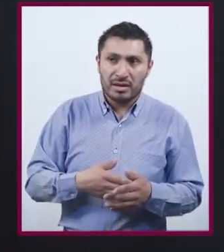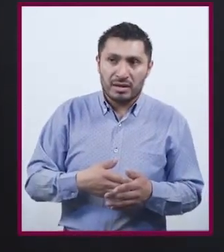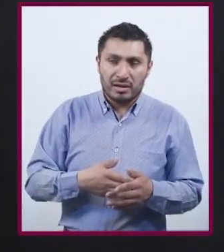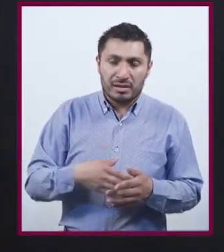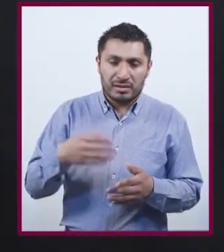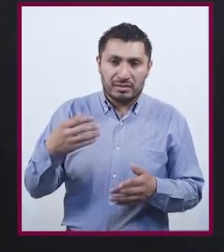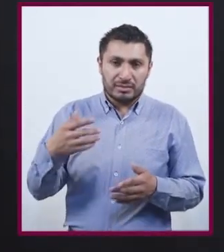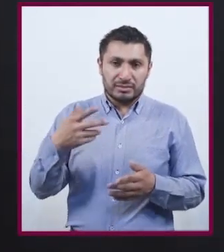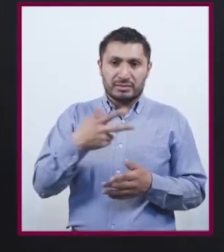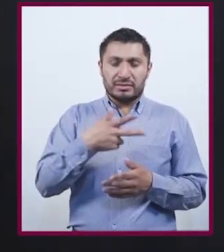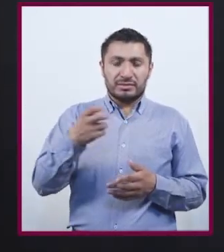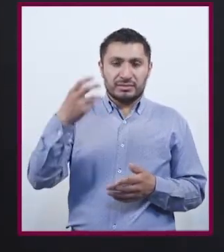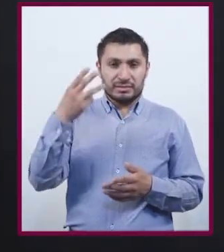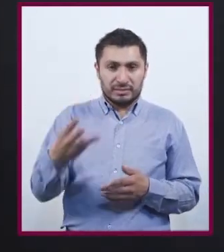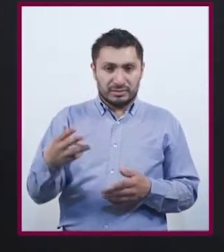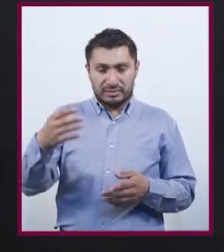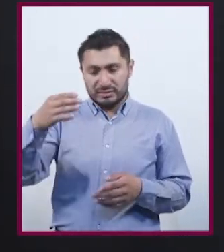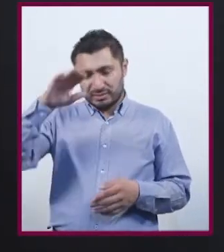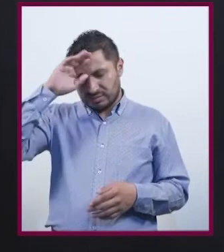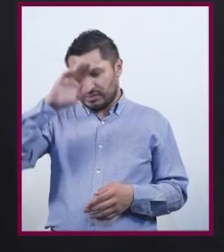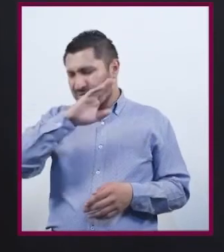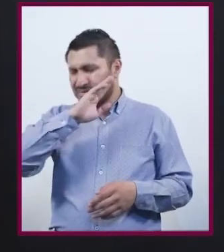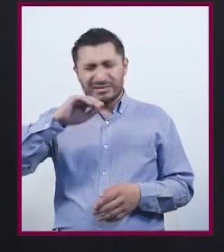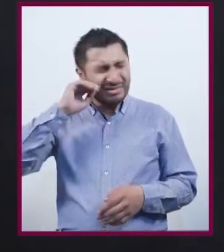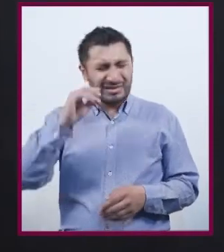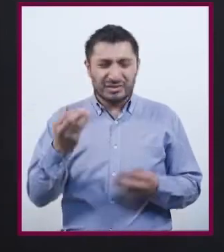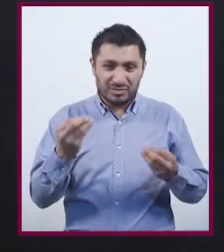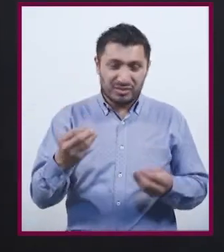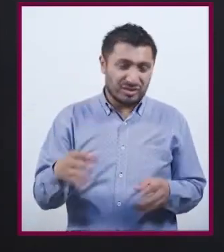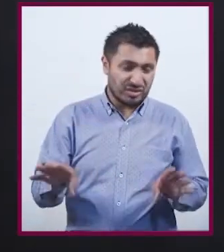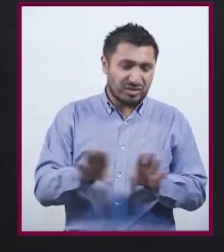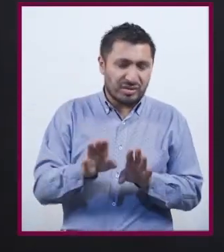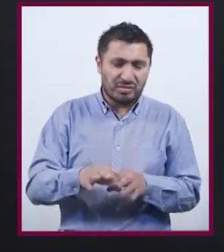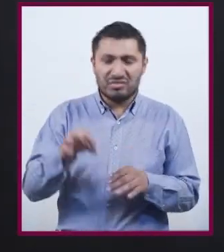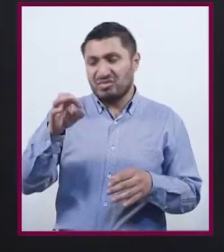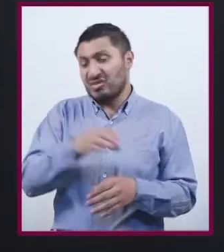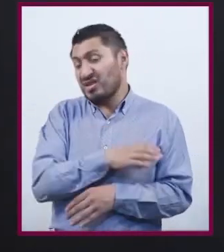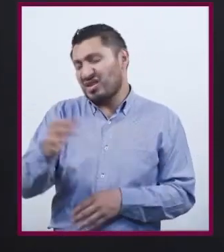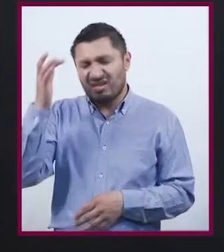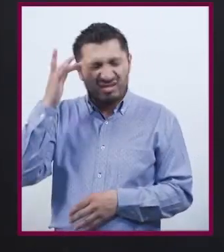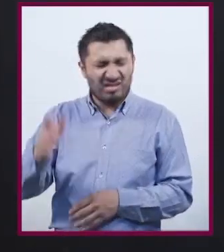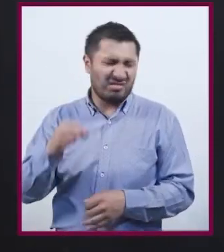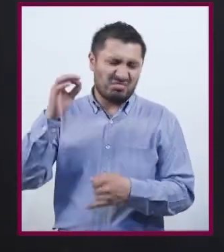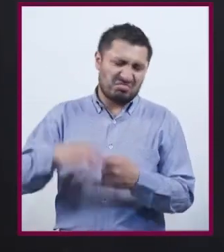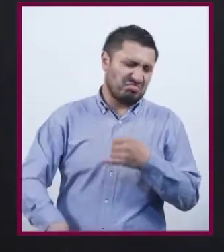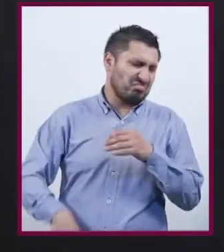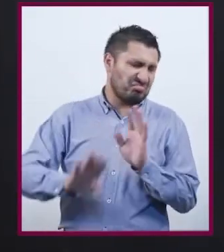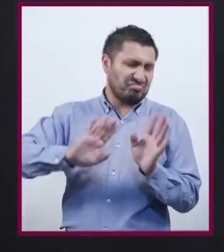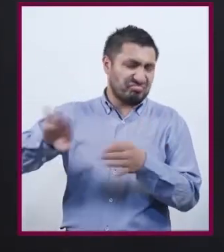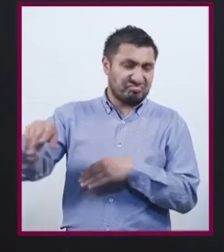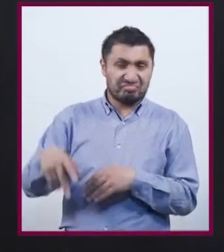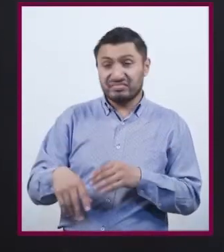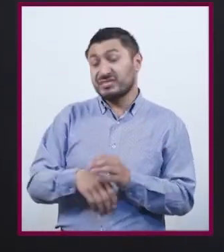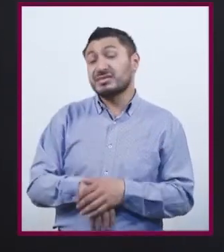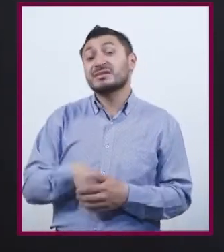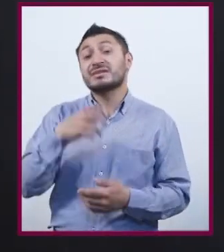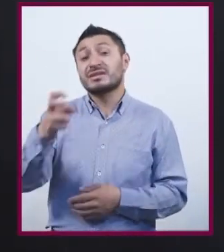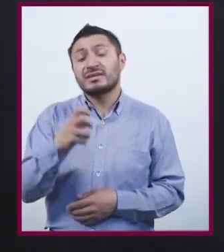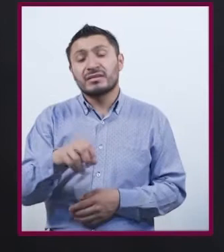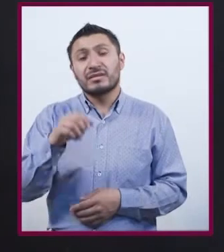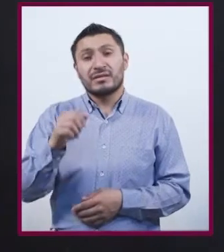la importancia de contar con un cementerio como última morada para quienes fallecían. Por tal razón, el Ayuntamiento